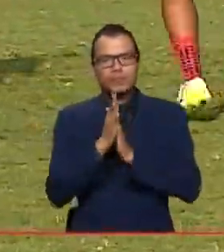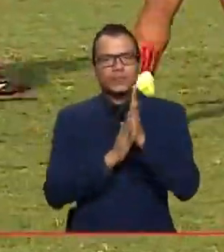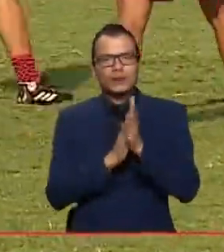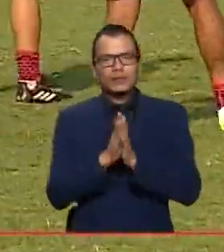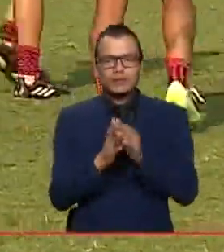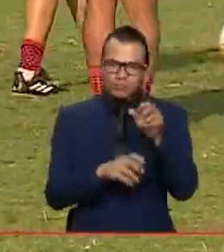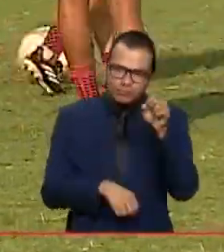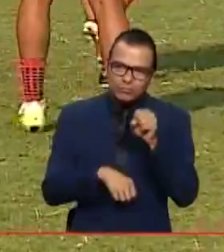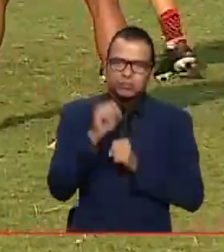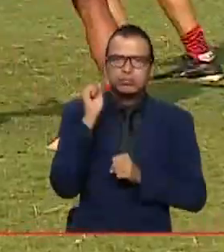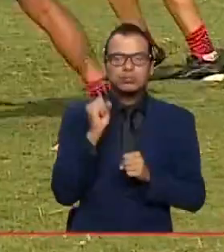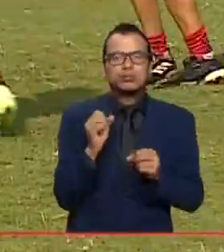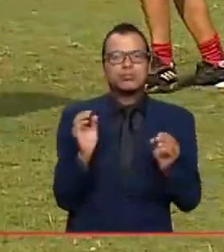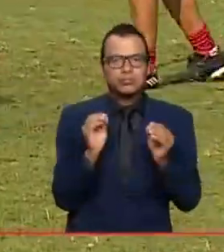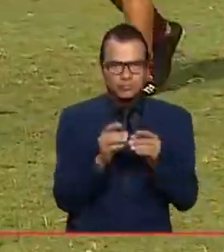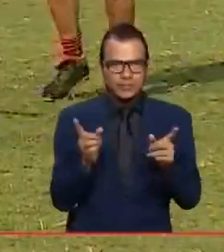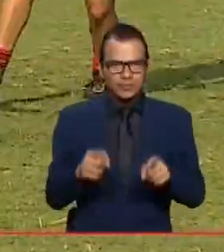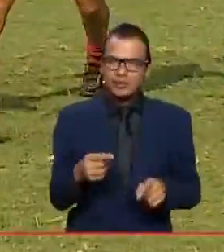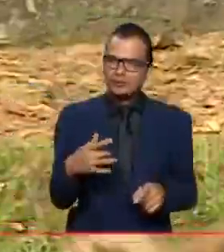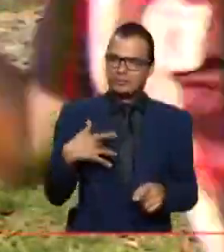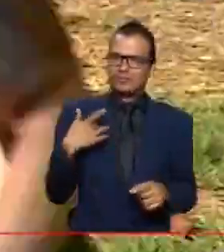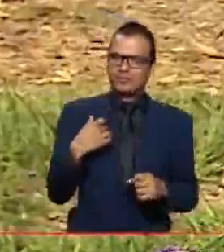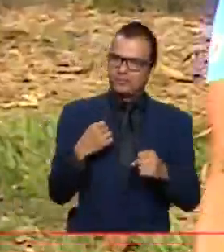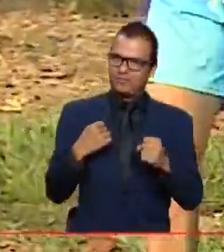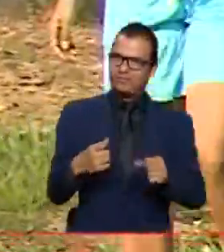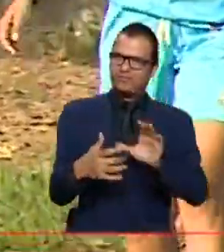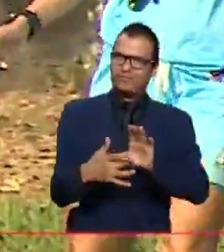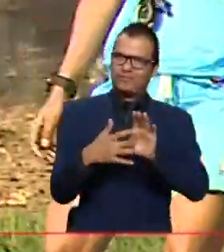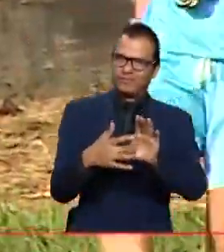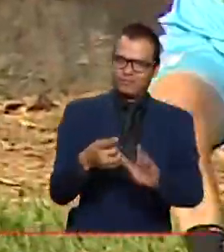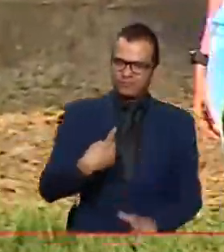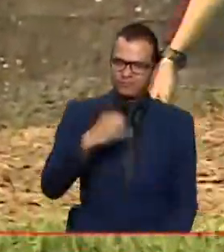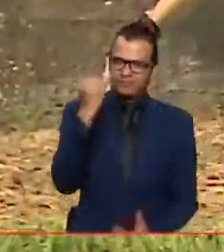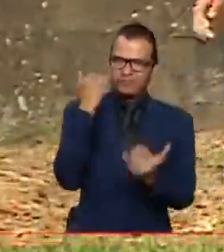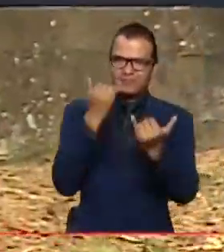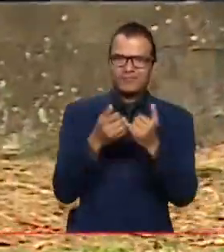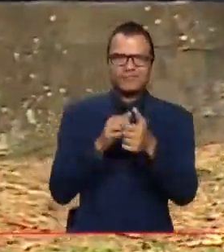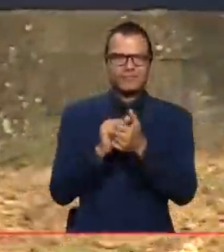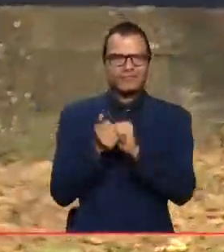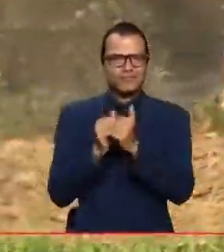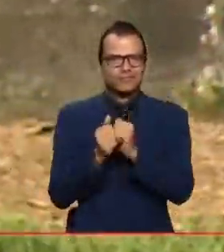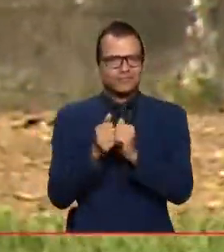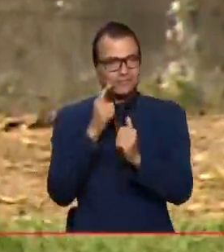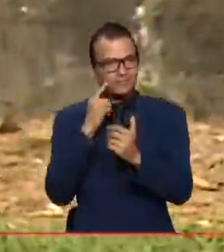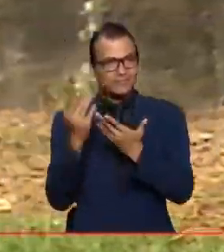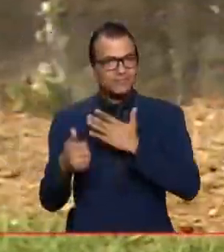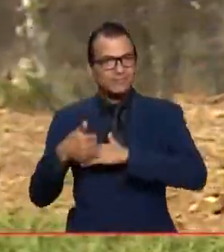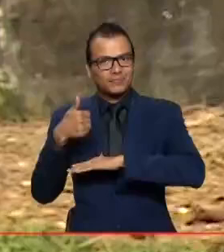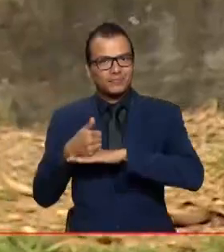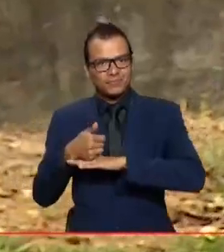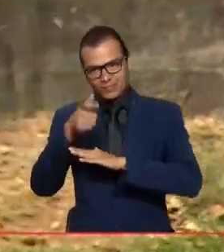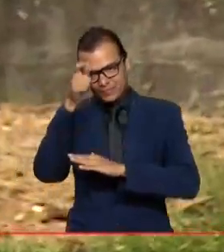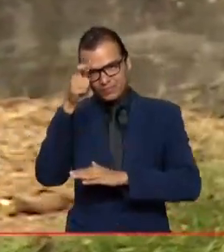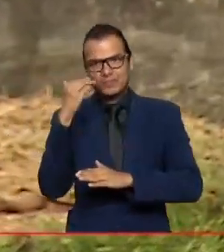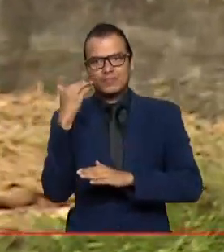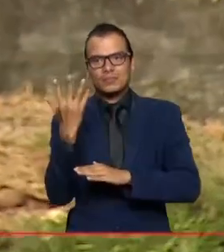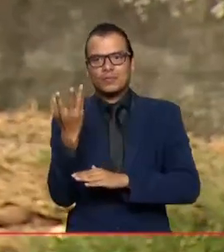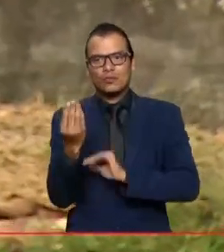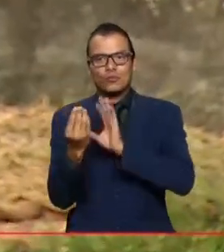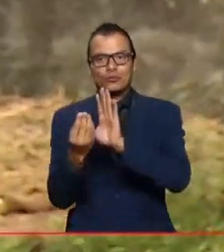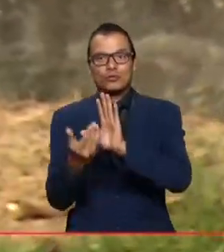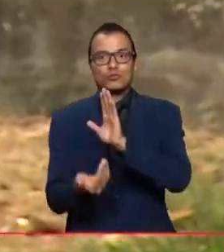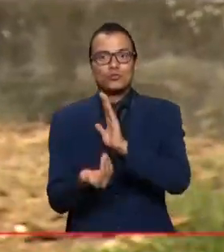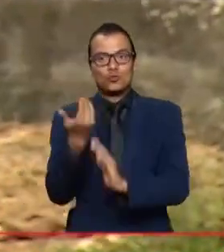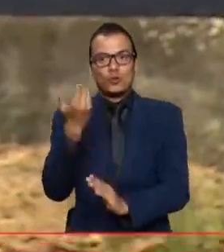las ganadoras, sino también del espíritu deportivo que mostremos. Listo, ahí teníamos entonces al profesor Daniel Mejía, el nuevo entrenador del